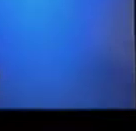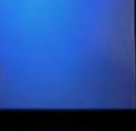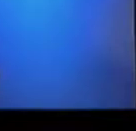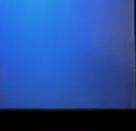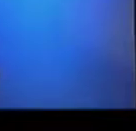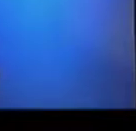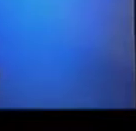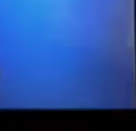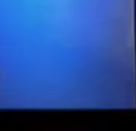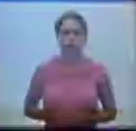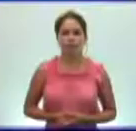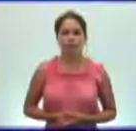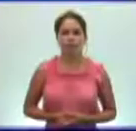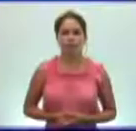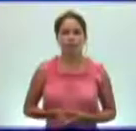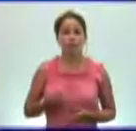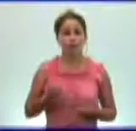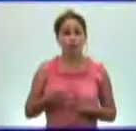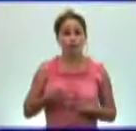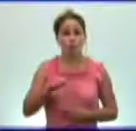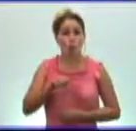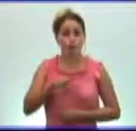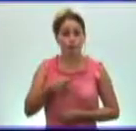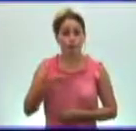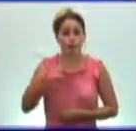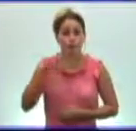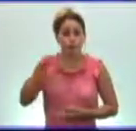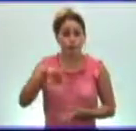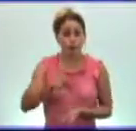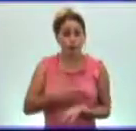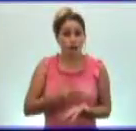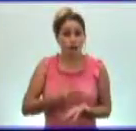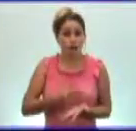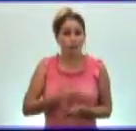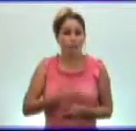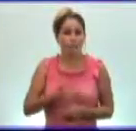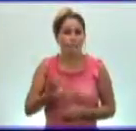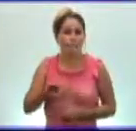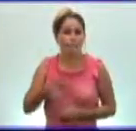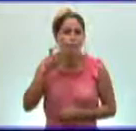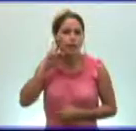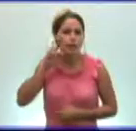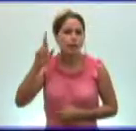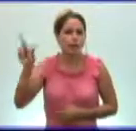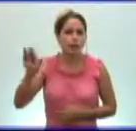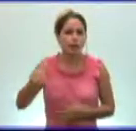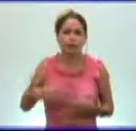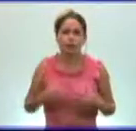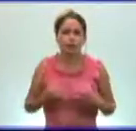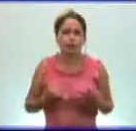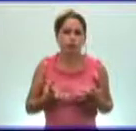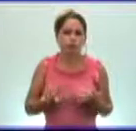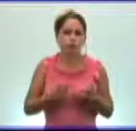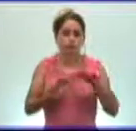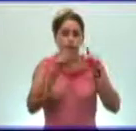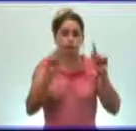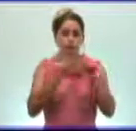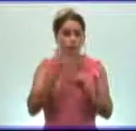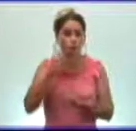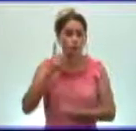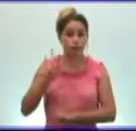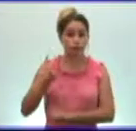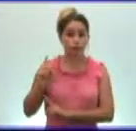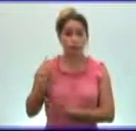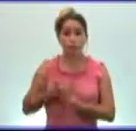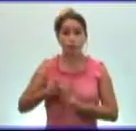Para que también tengan en sus cuadernos de trabajo, vamos a recordar, es decir, vamos a la diapositiva anterior para